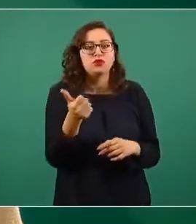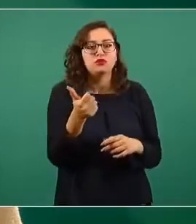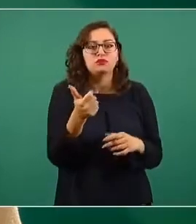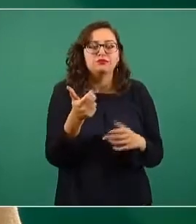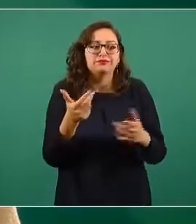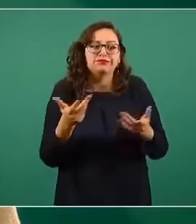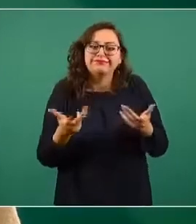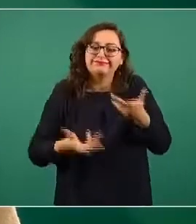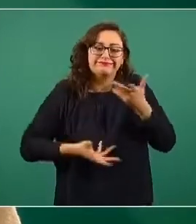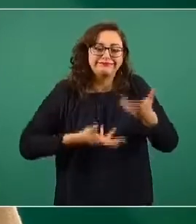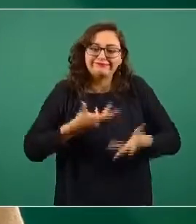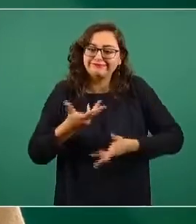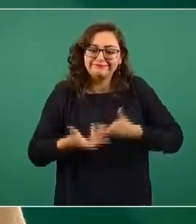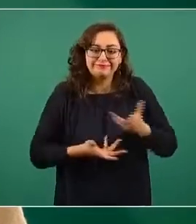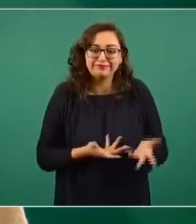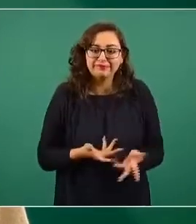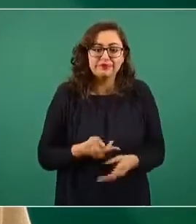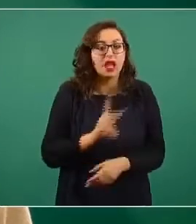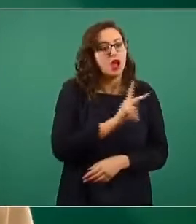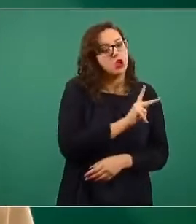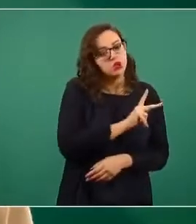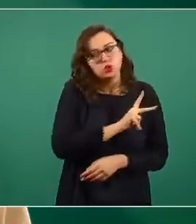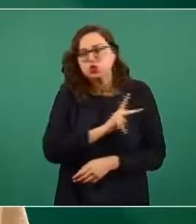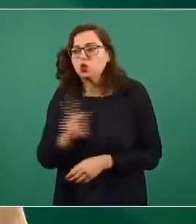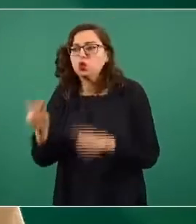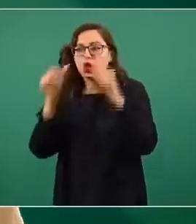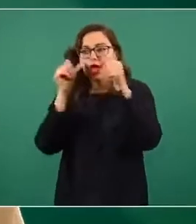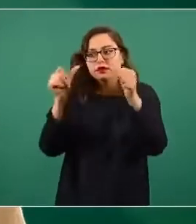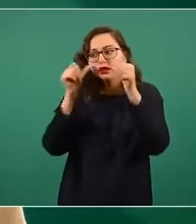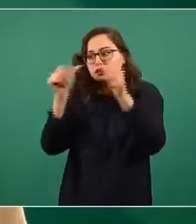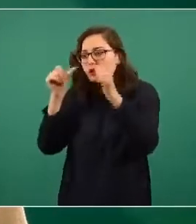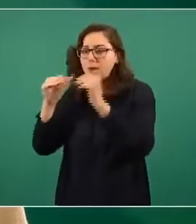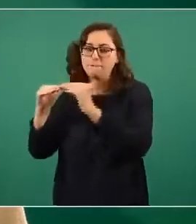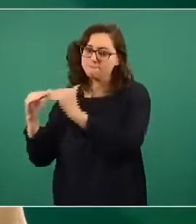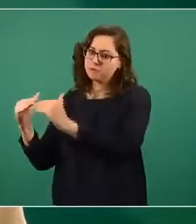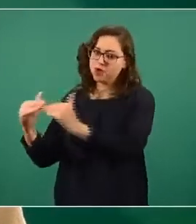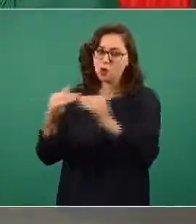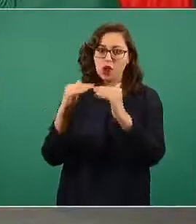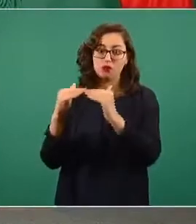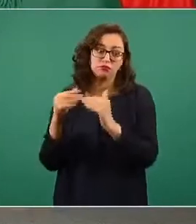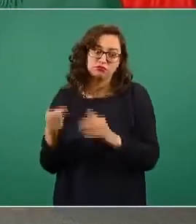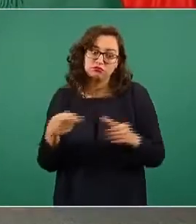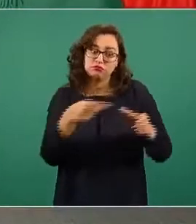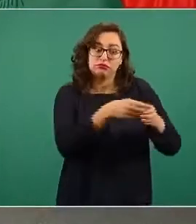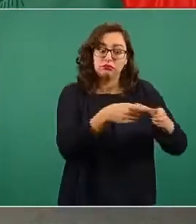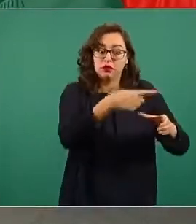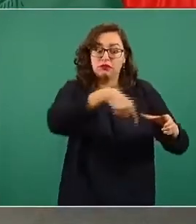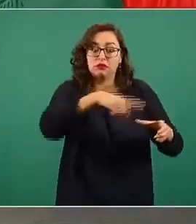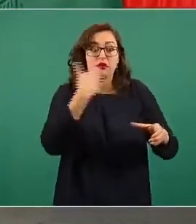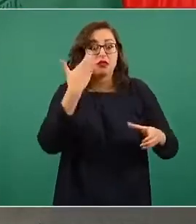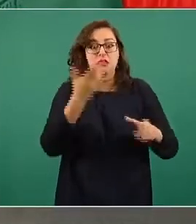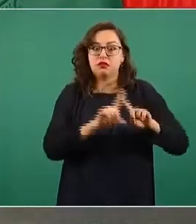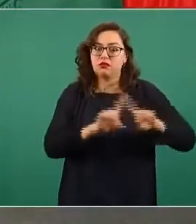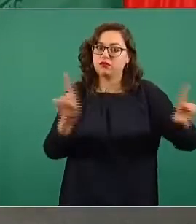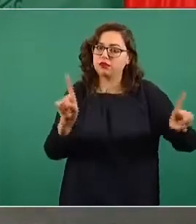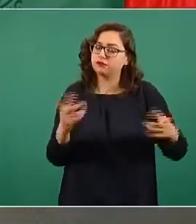cosa. Pero que a todos se les ha atendido, a todos. Es más, el Instituto Mexicano del Seguro